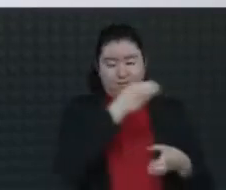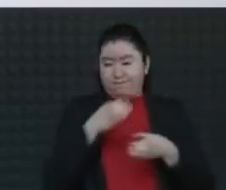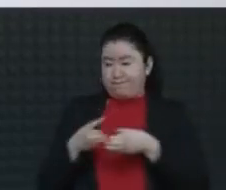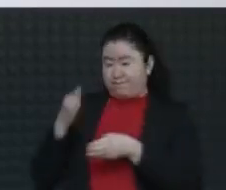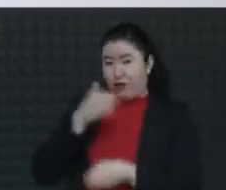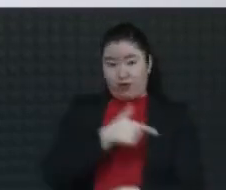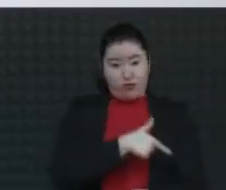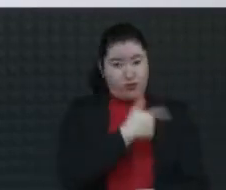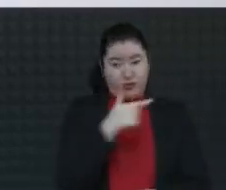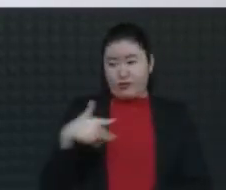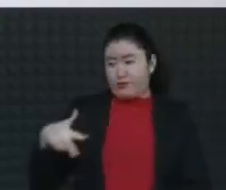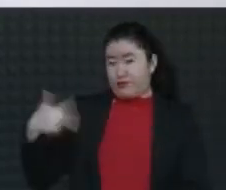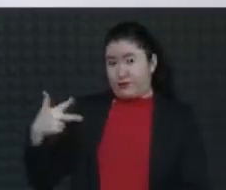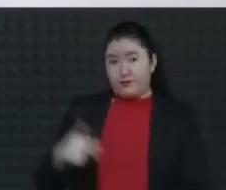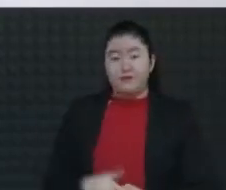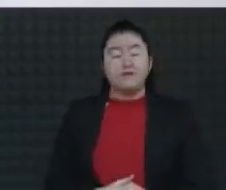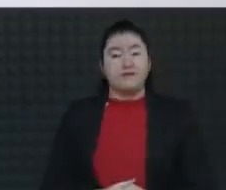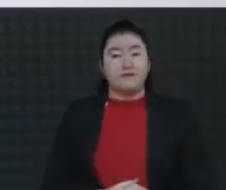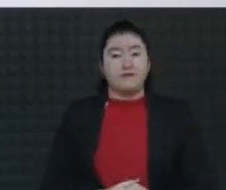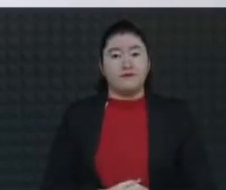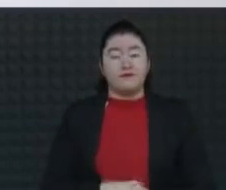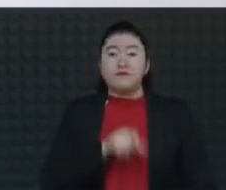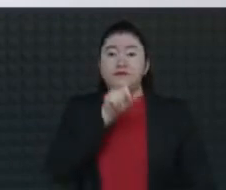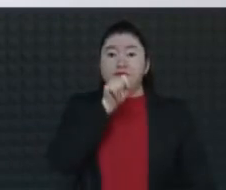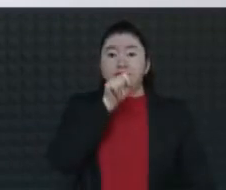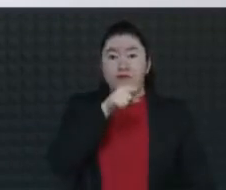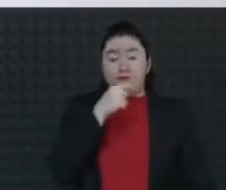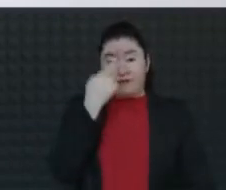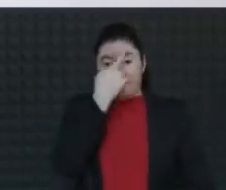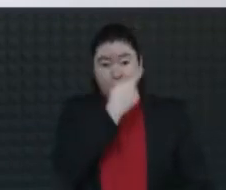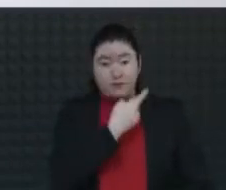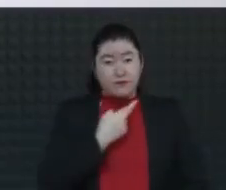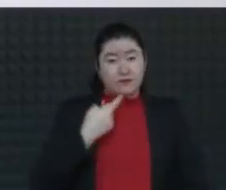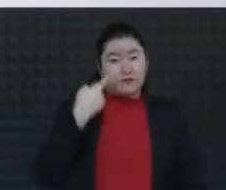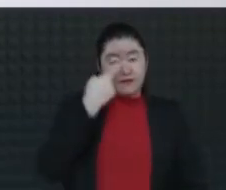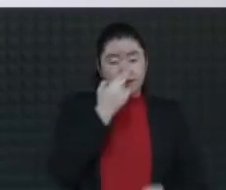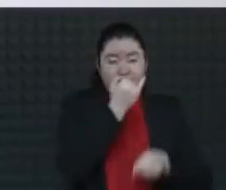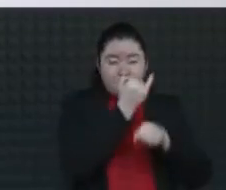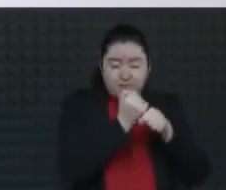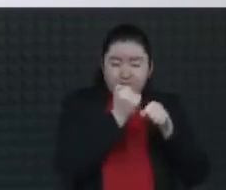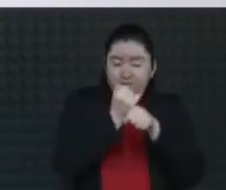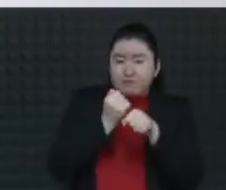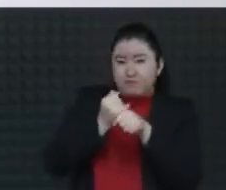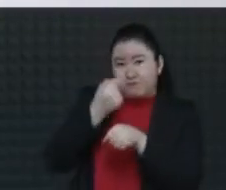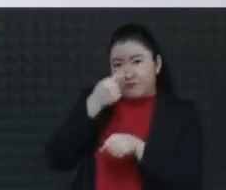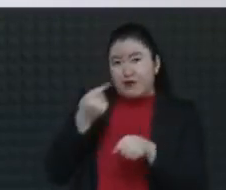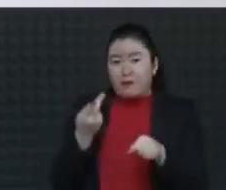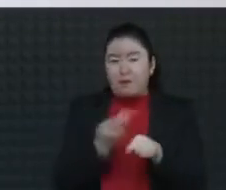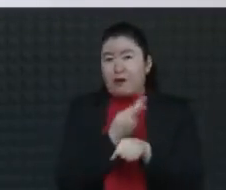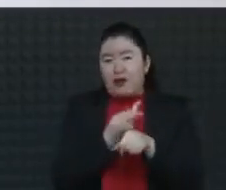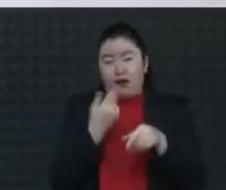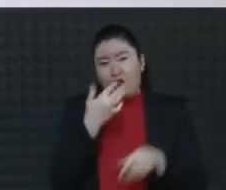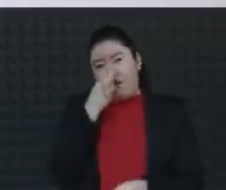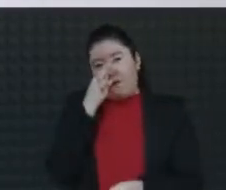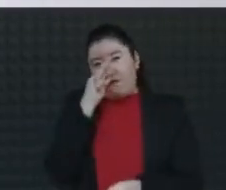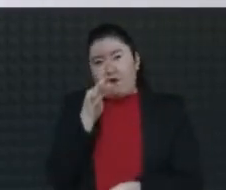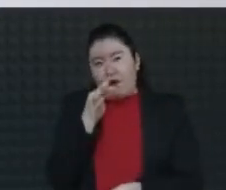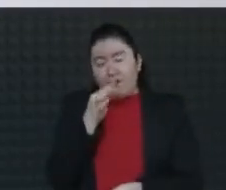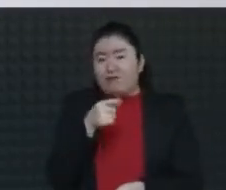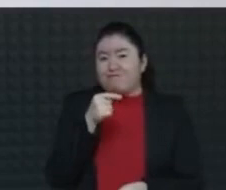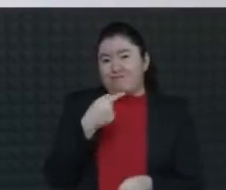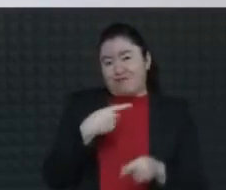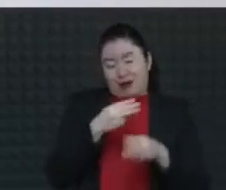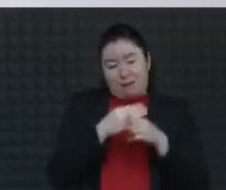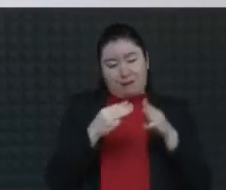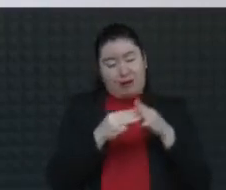13, correspondiente al análisis de las causas inmediatas y mecanismo de falla de los materiales que causaron